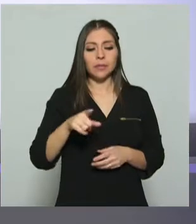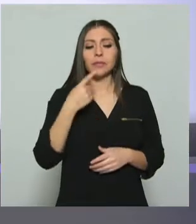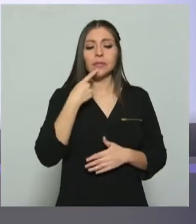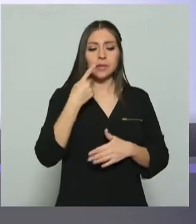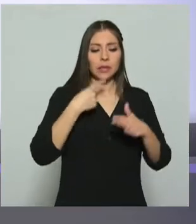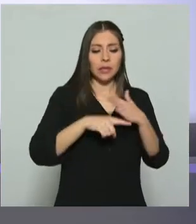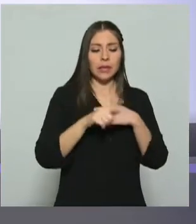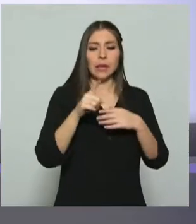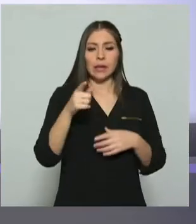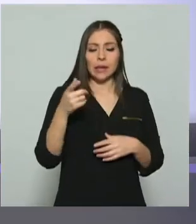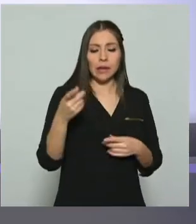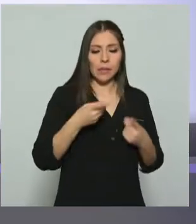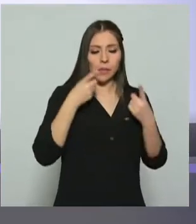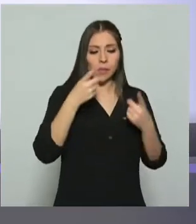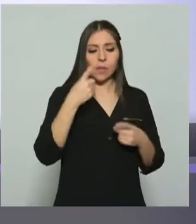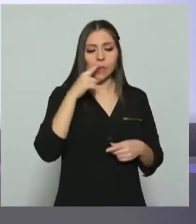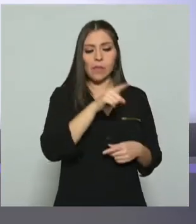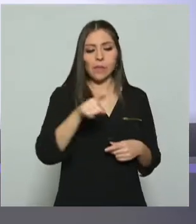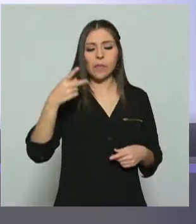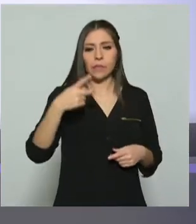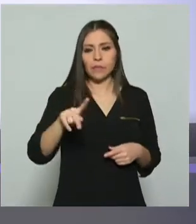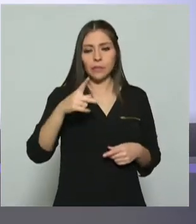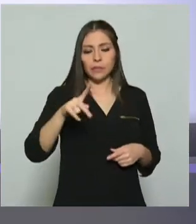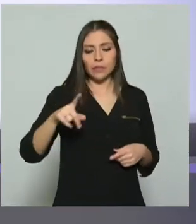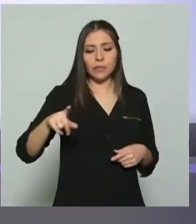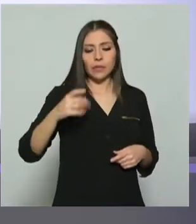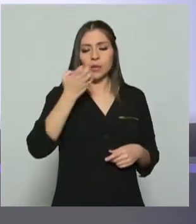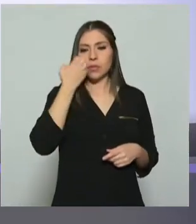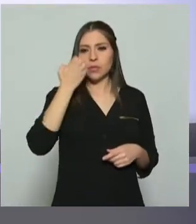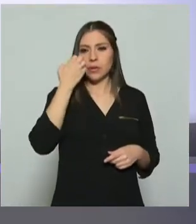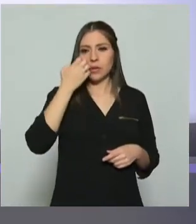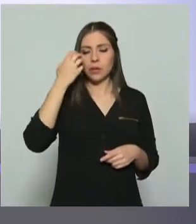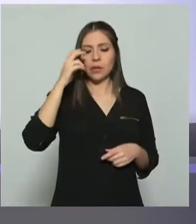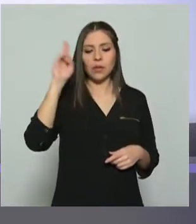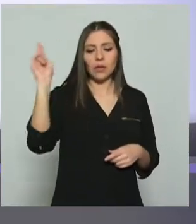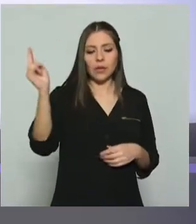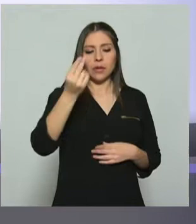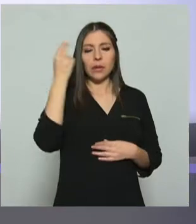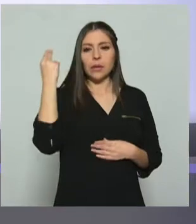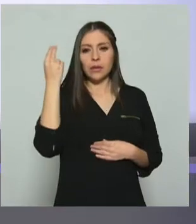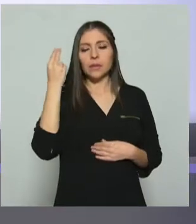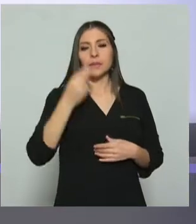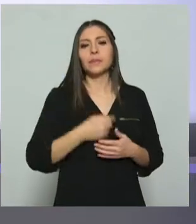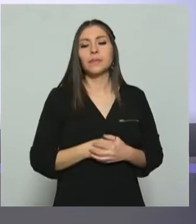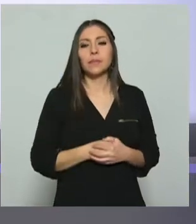denuncia correspondiente ante las autoridades de la universidad. Afortunadamente esta vez